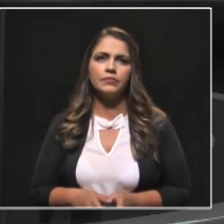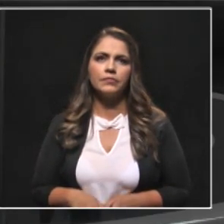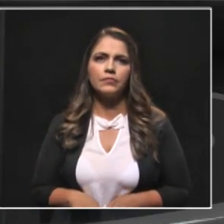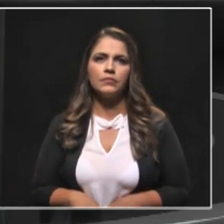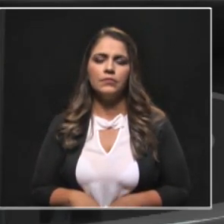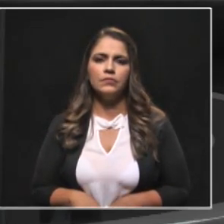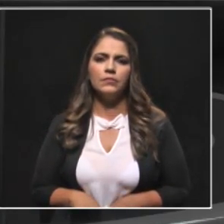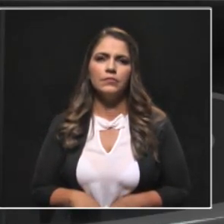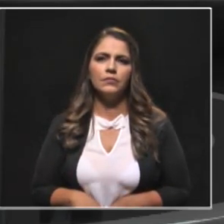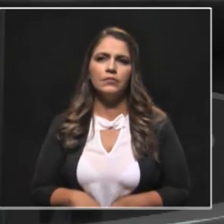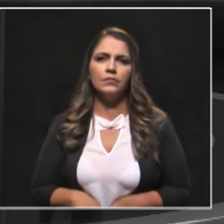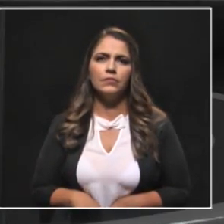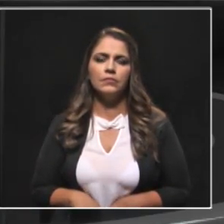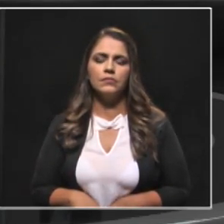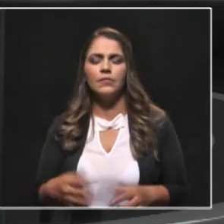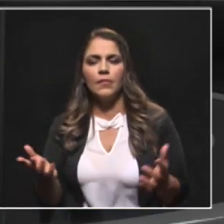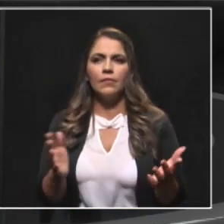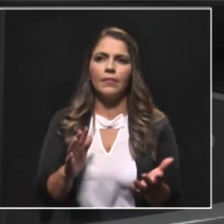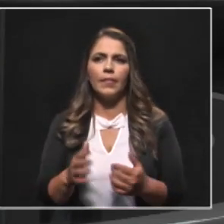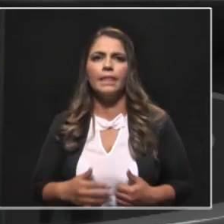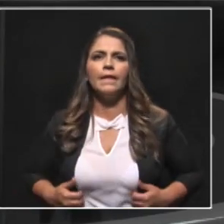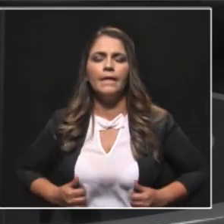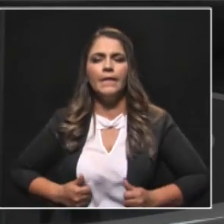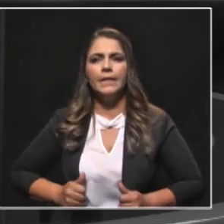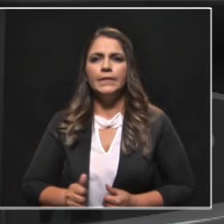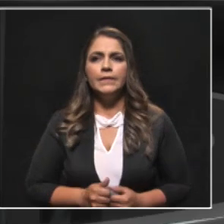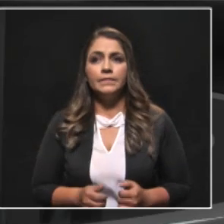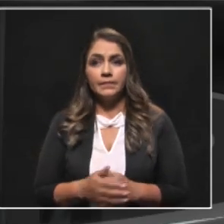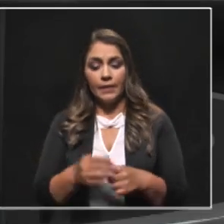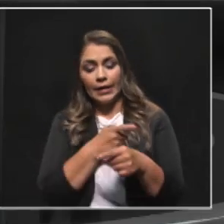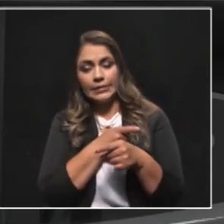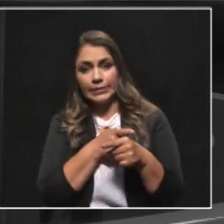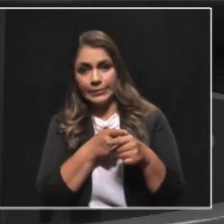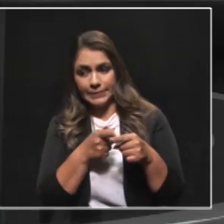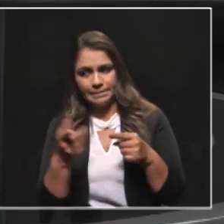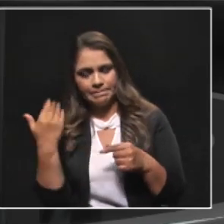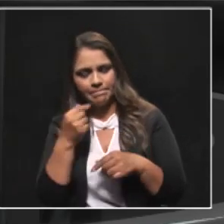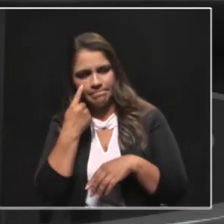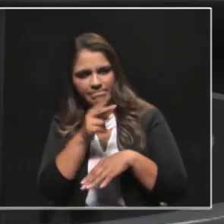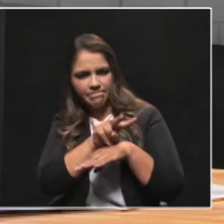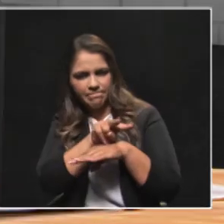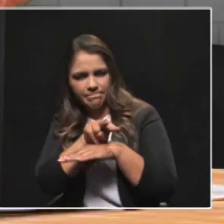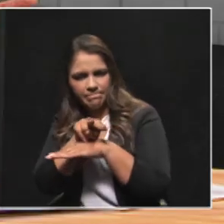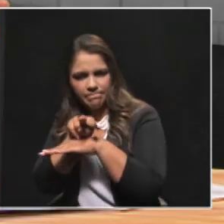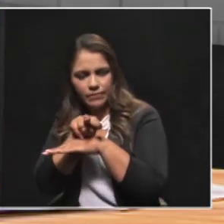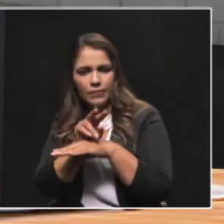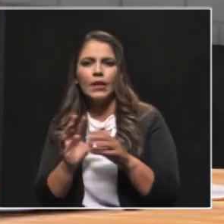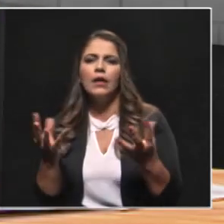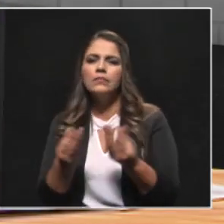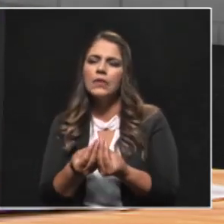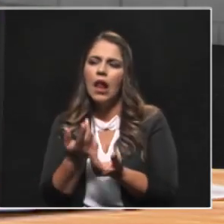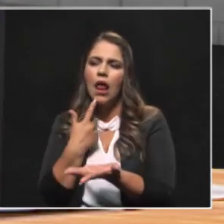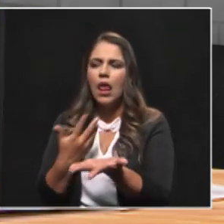Hoy digamos que les cuento que estuvimos esta semana en la Comisión de Seguimiento Electoral, que es un espacio de